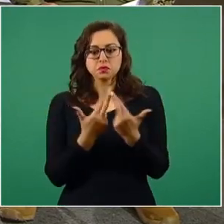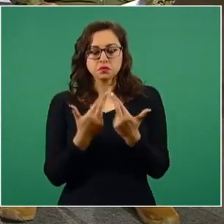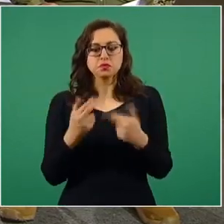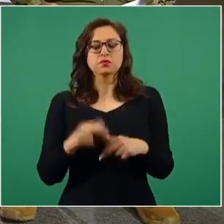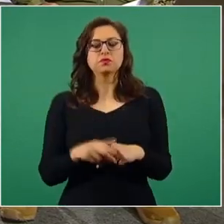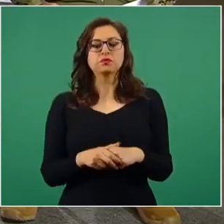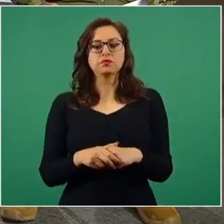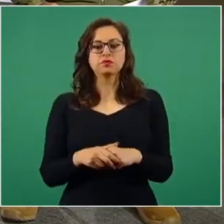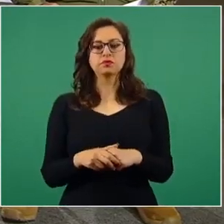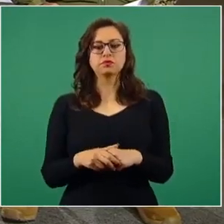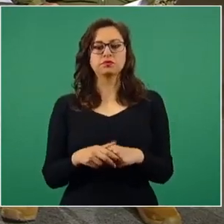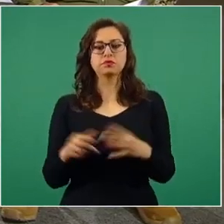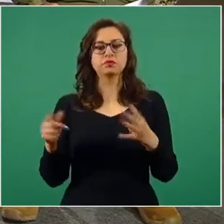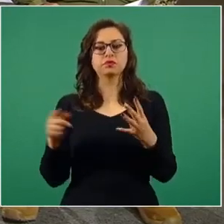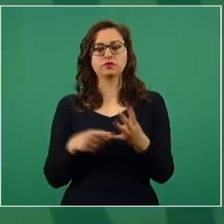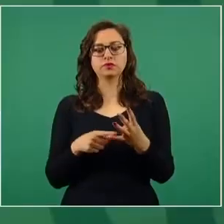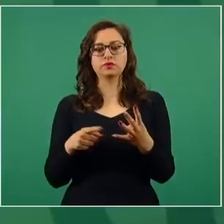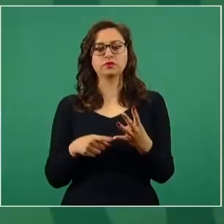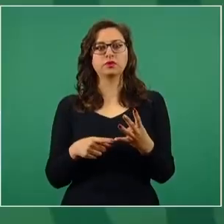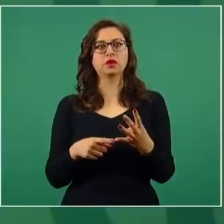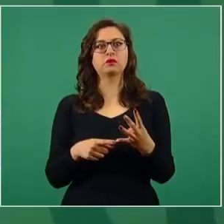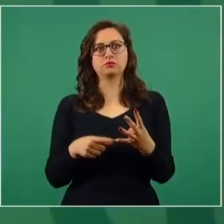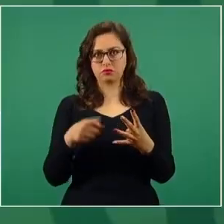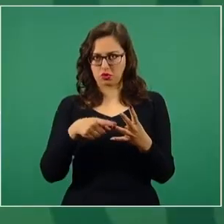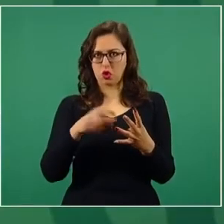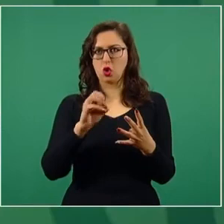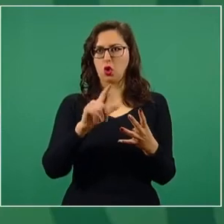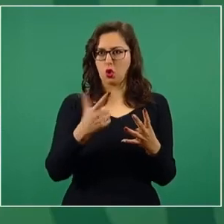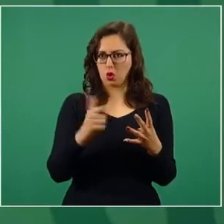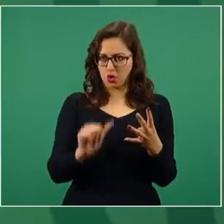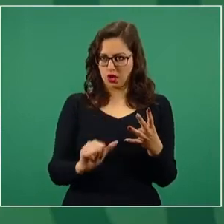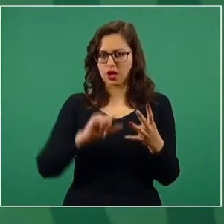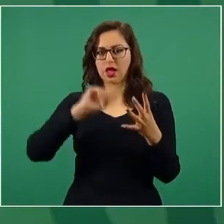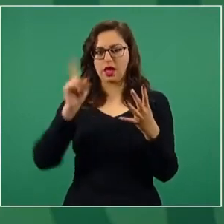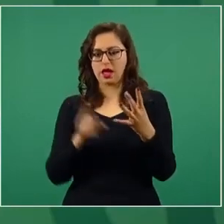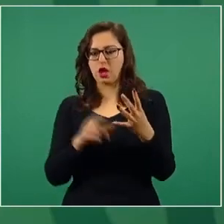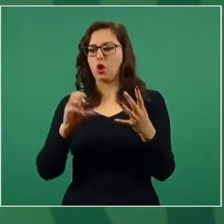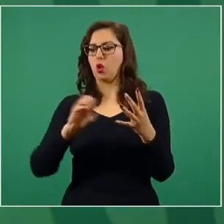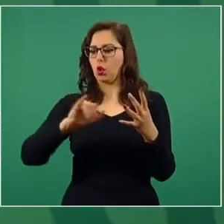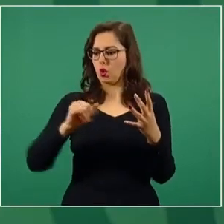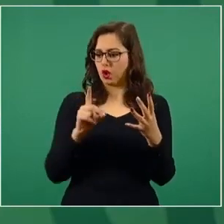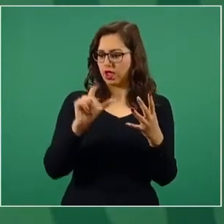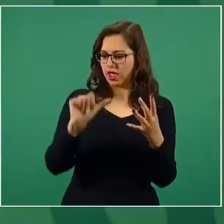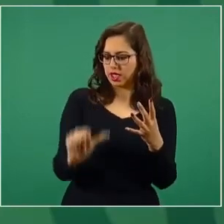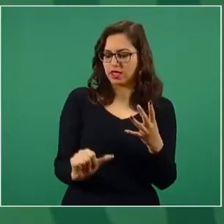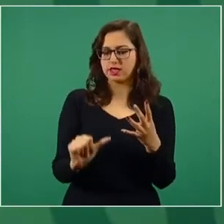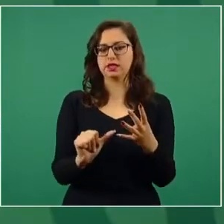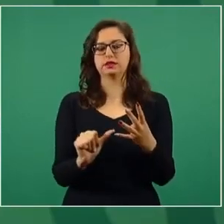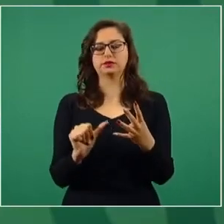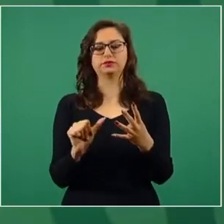la licenciada Olga, el almirante Ojeda,